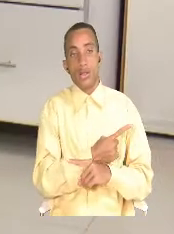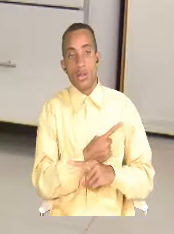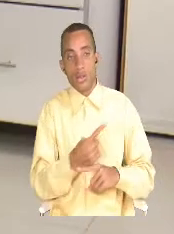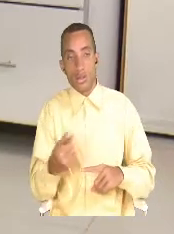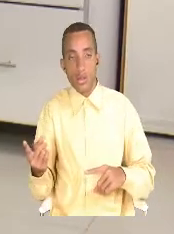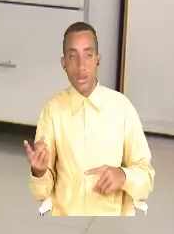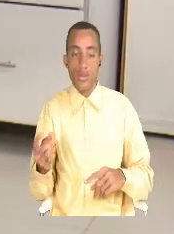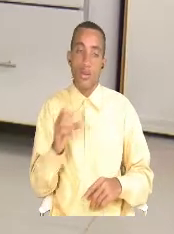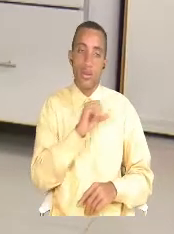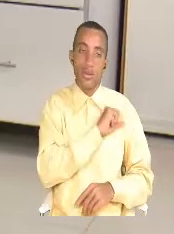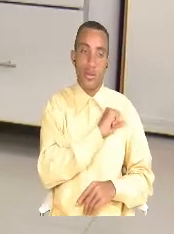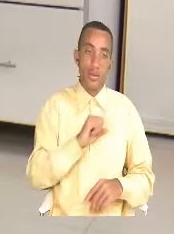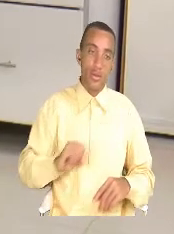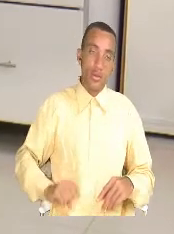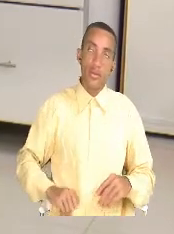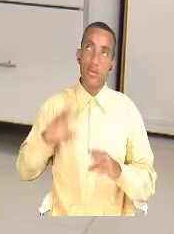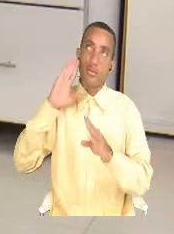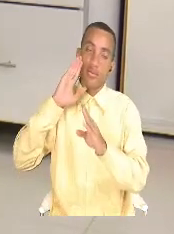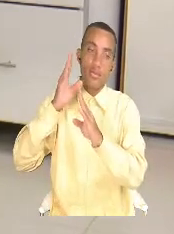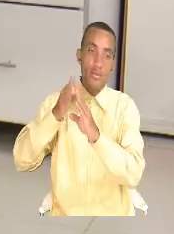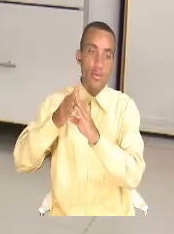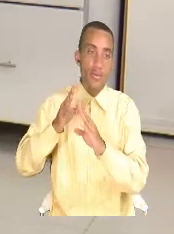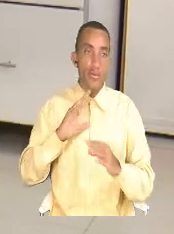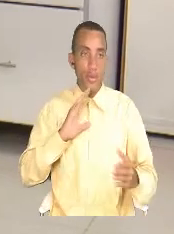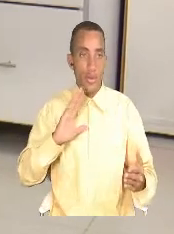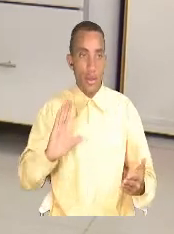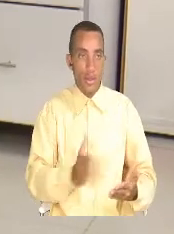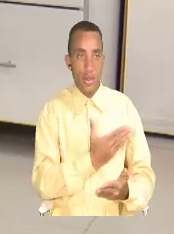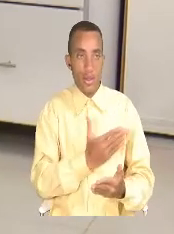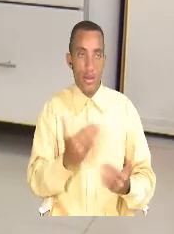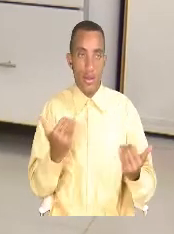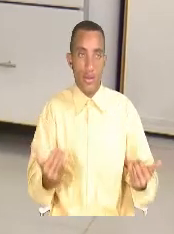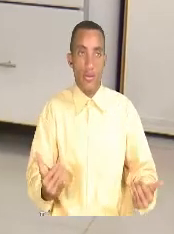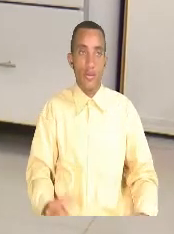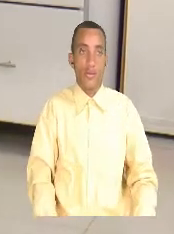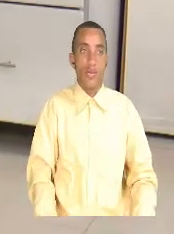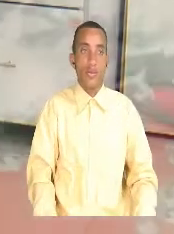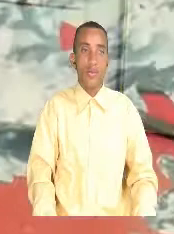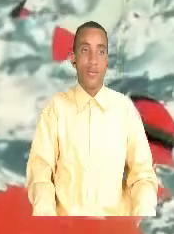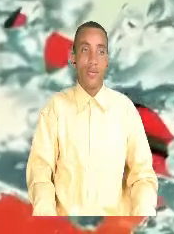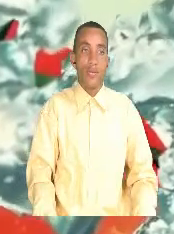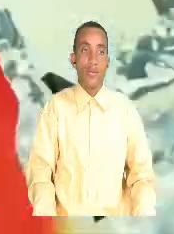Señor. Tenemos invitado musical. Entonces vamos a una pausa de comerciales y ya volvemos.